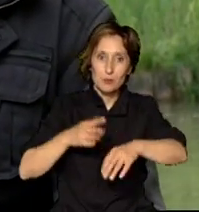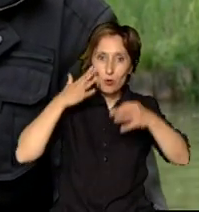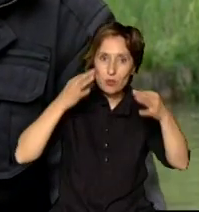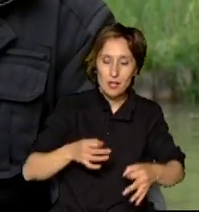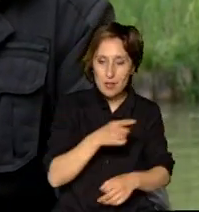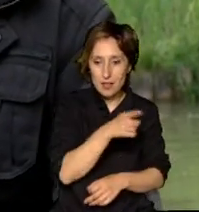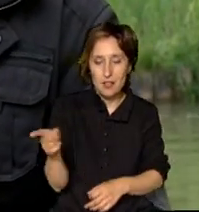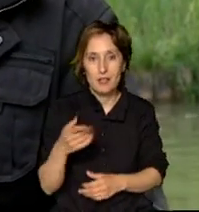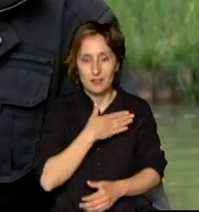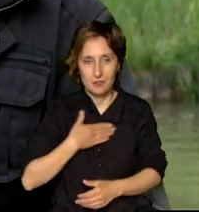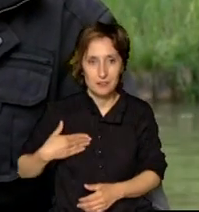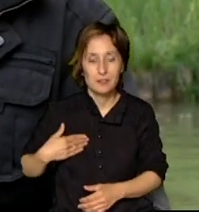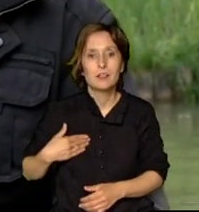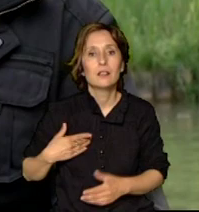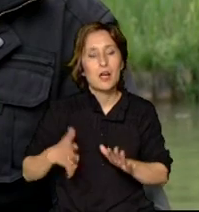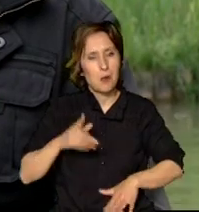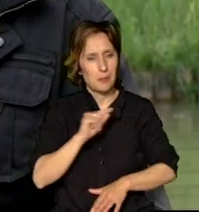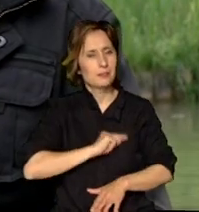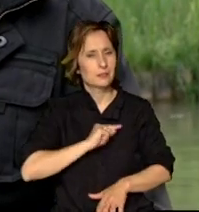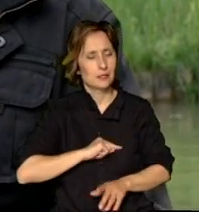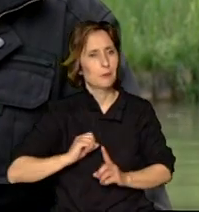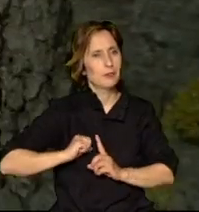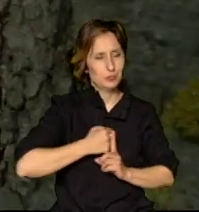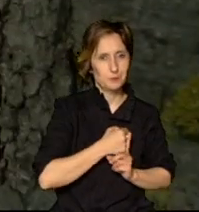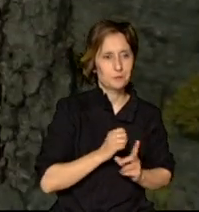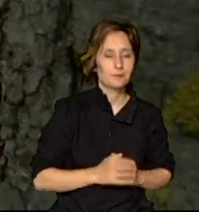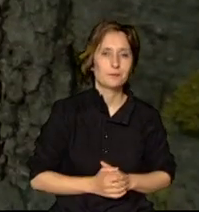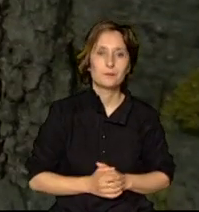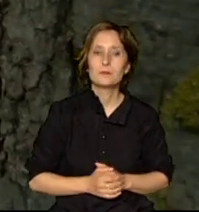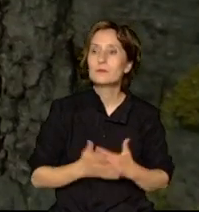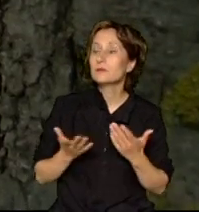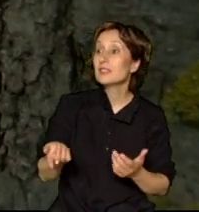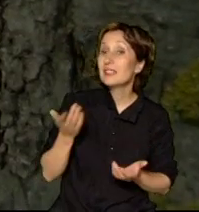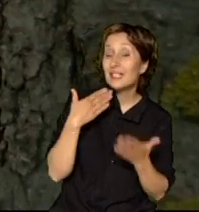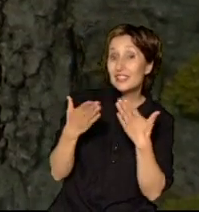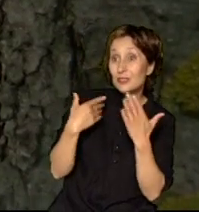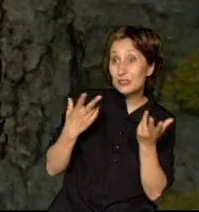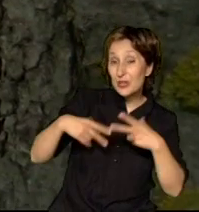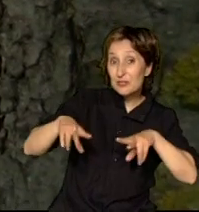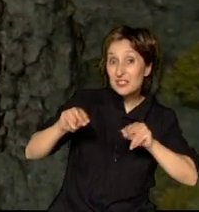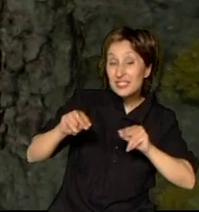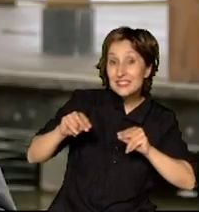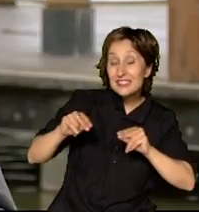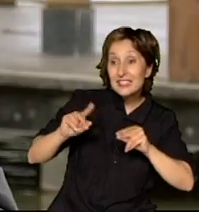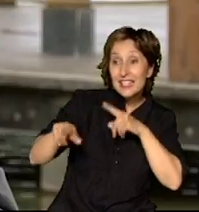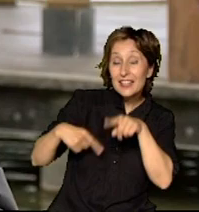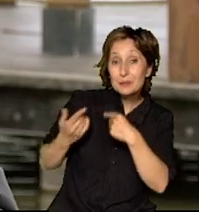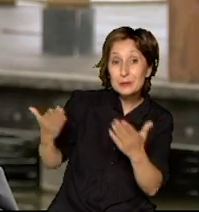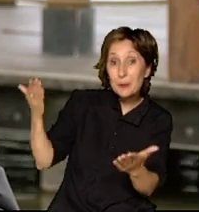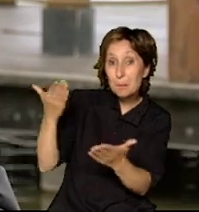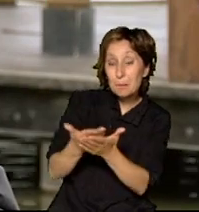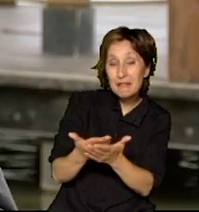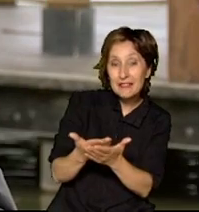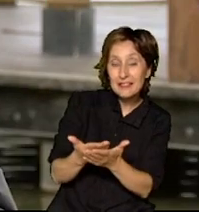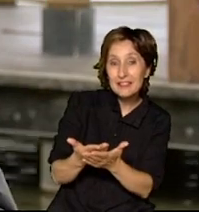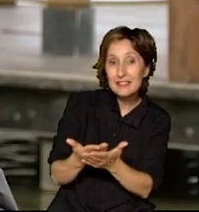con lo cual, pues bueno, sí que sientes a veces, ¿no? esa presión. No sé si cuando acabe esta entrevista te van a pedir más de los